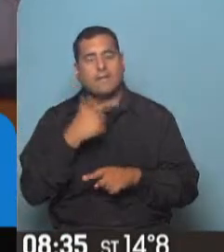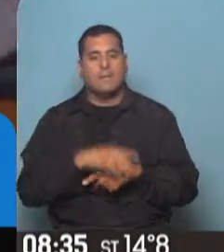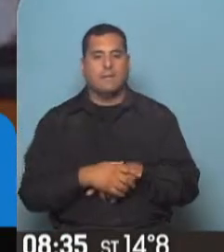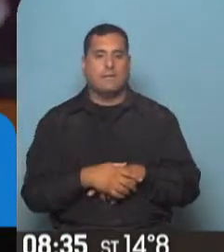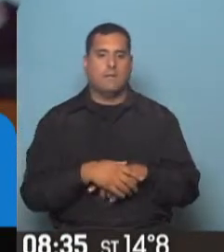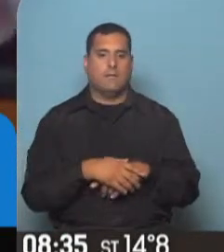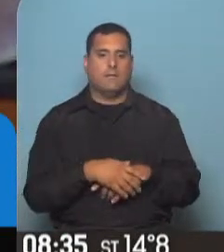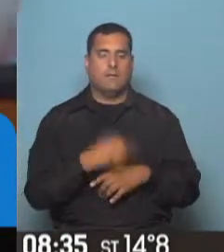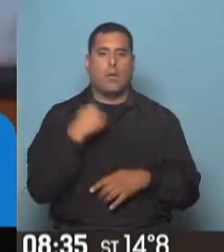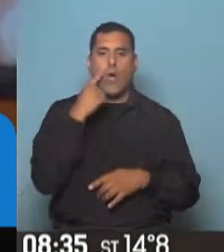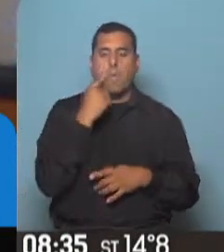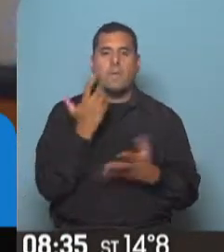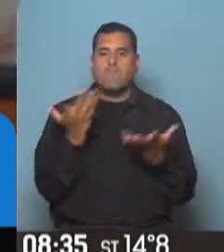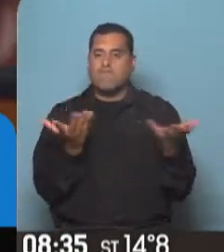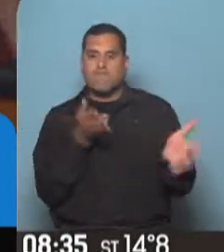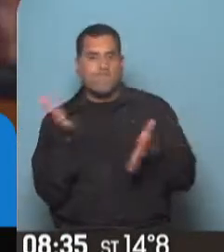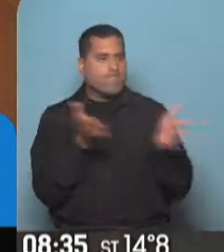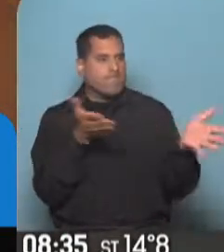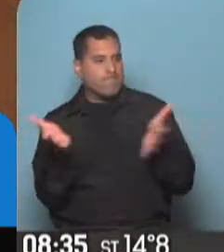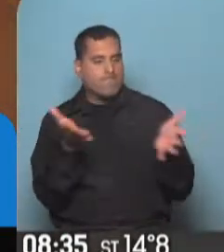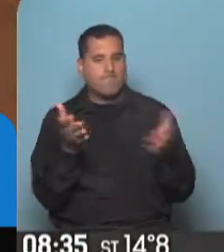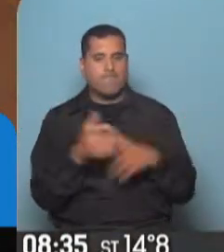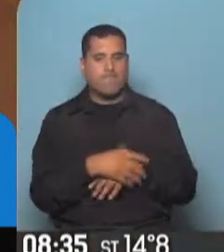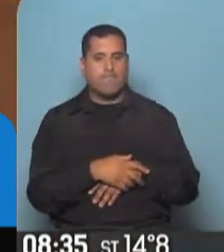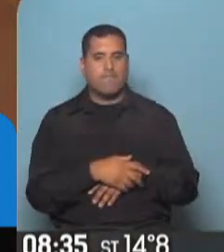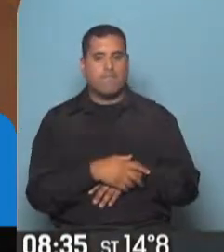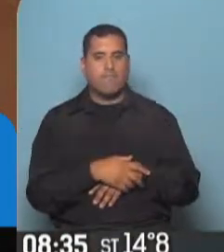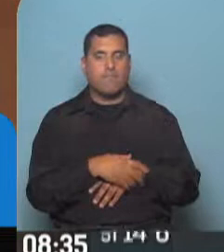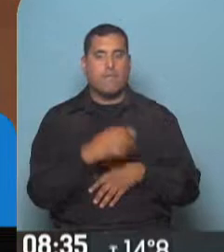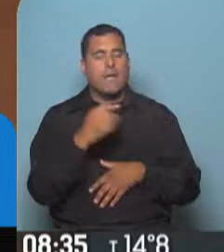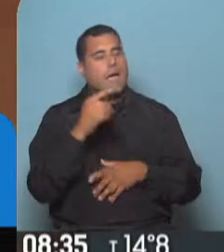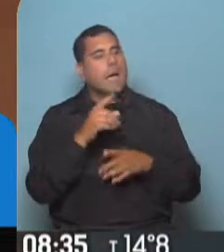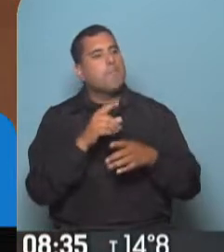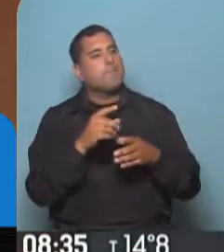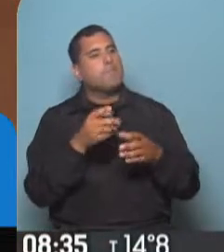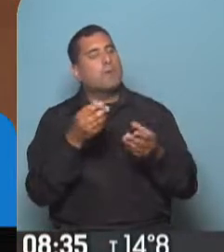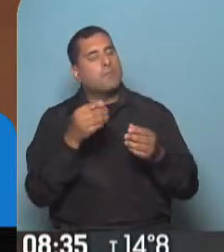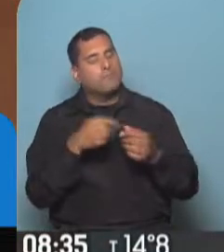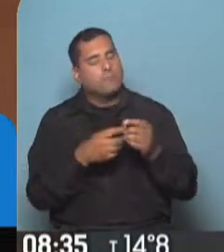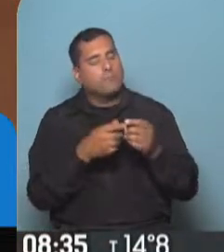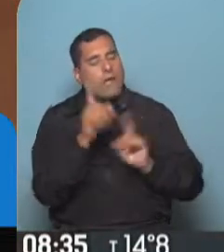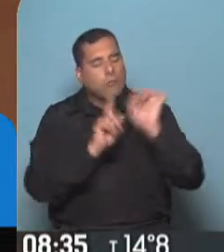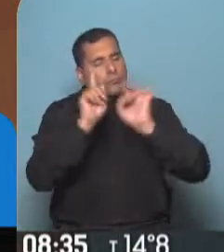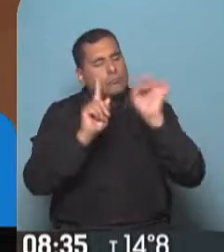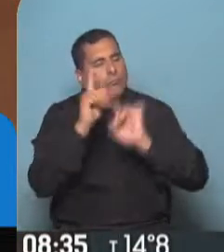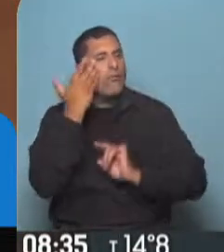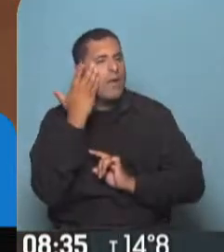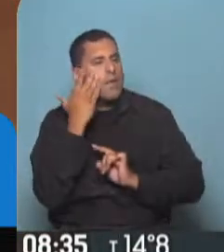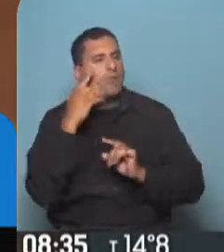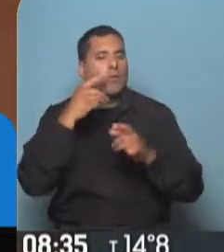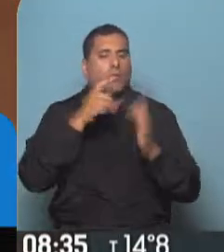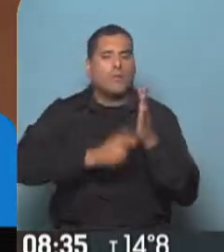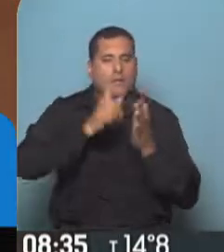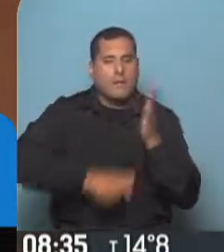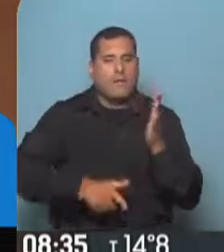sin saber muy bien hacia dónde correr más mucho les pasa y lo han compartido en redes sociales el quedarse sobre todo el varón de